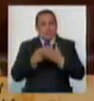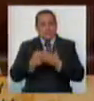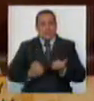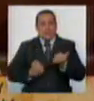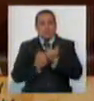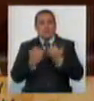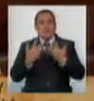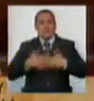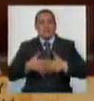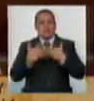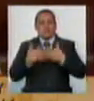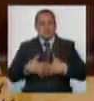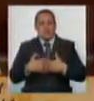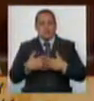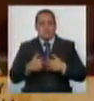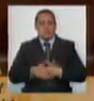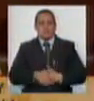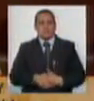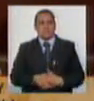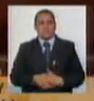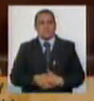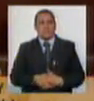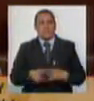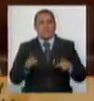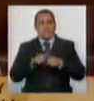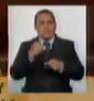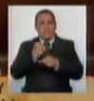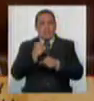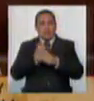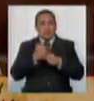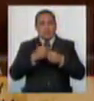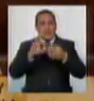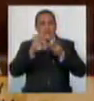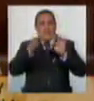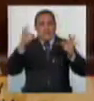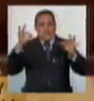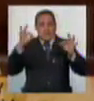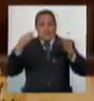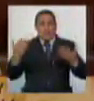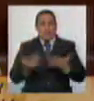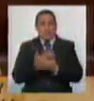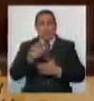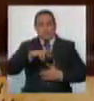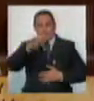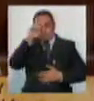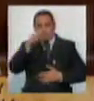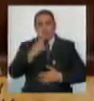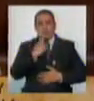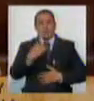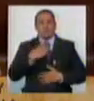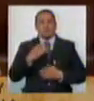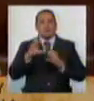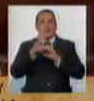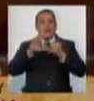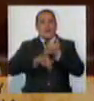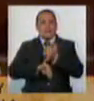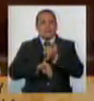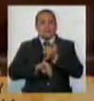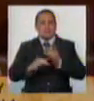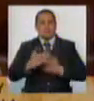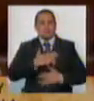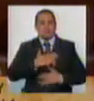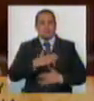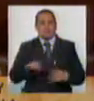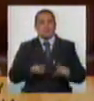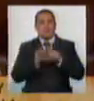nuestra industria. La energía de este nuevo Perú es sin duda alguna nuestro gas natural y